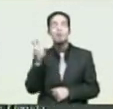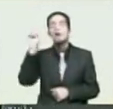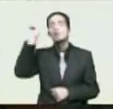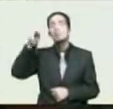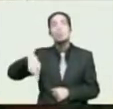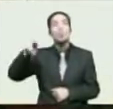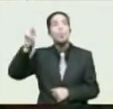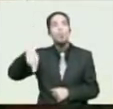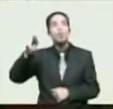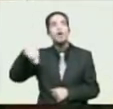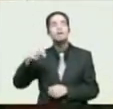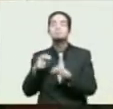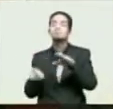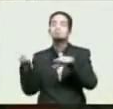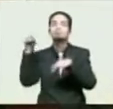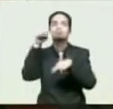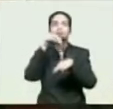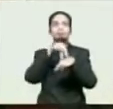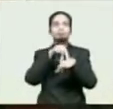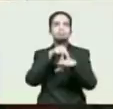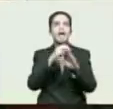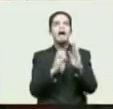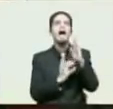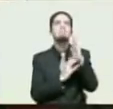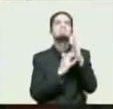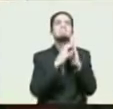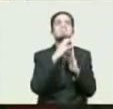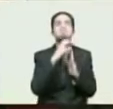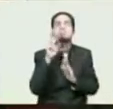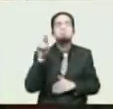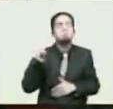vida se habían montado en un ascensor,